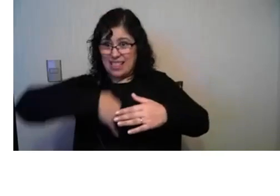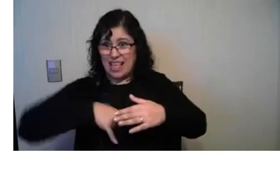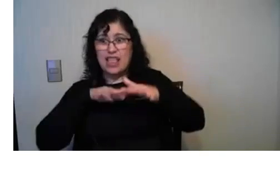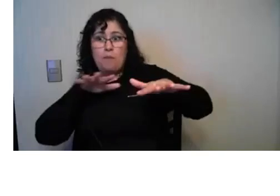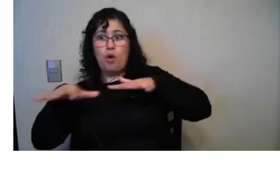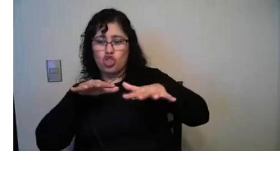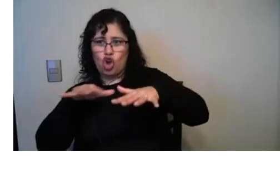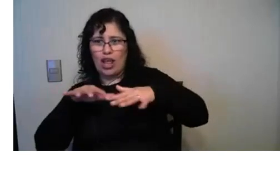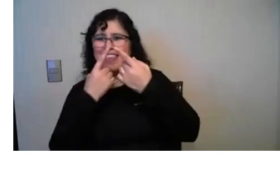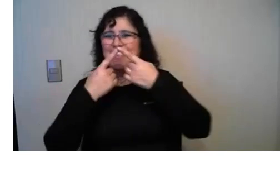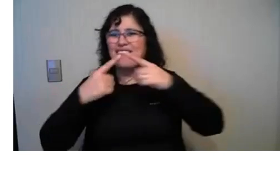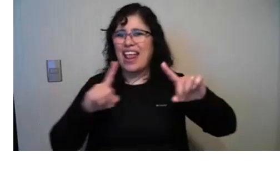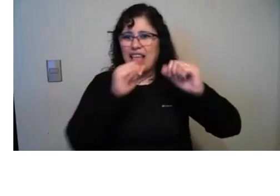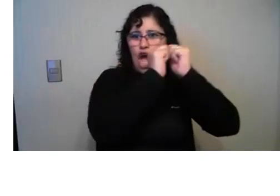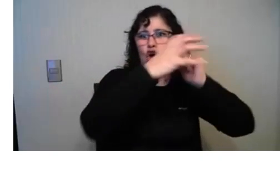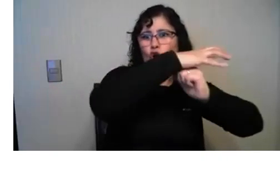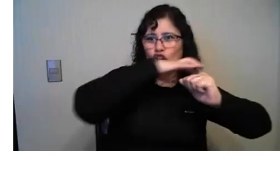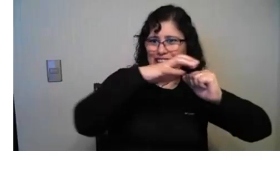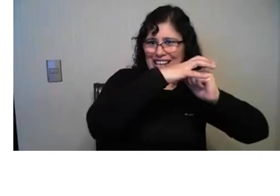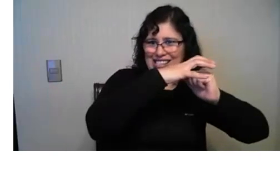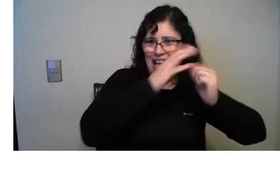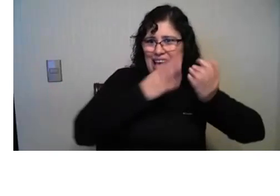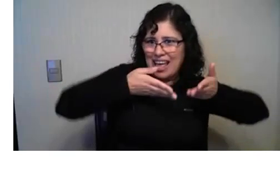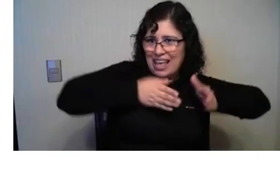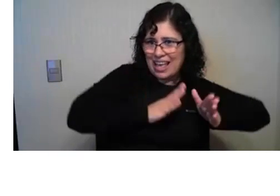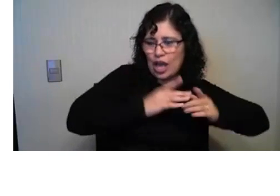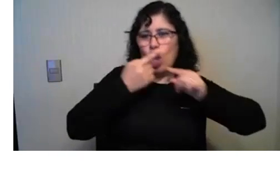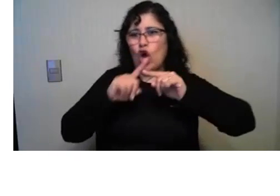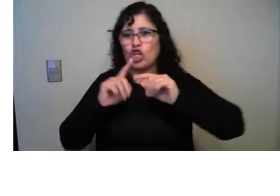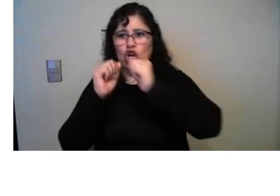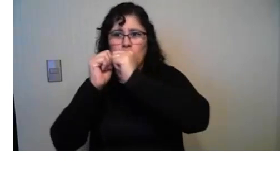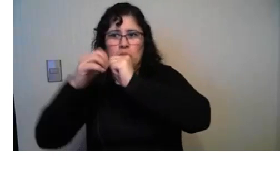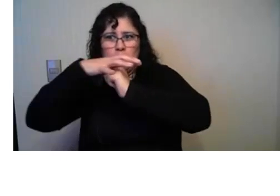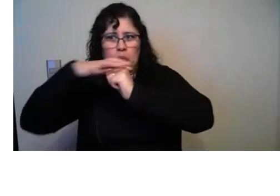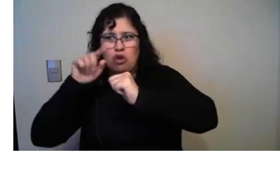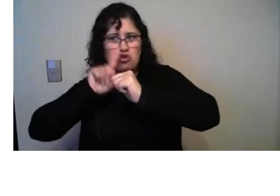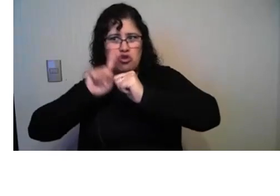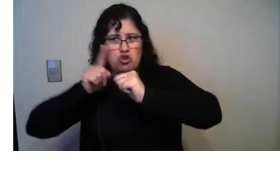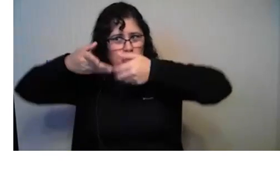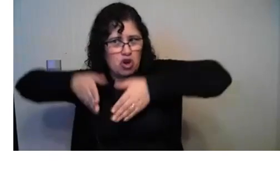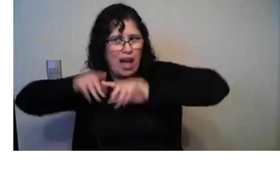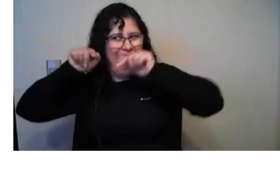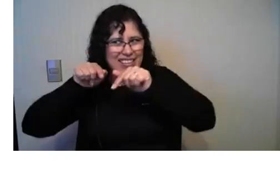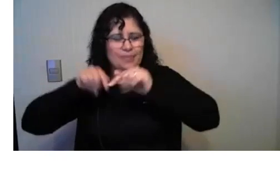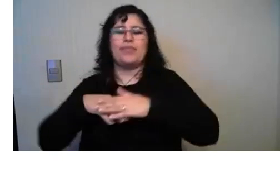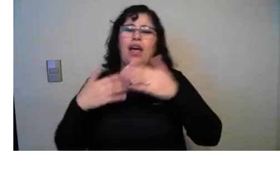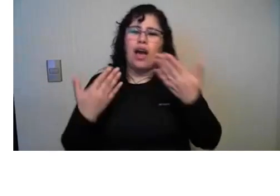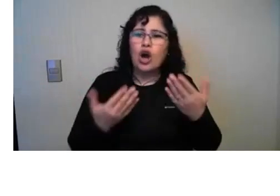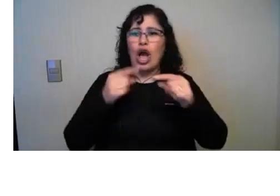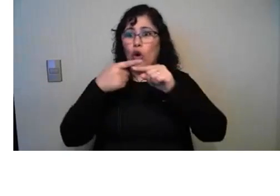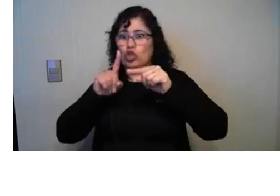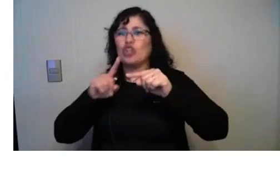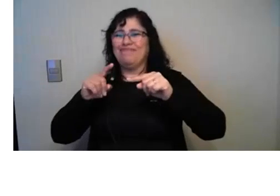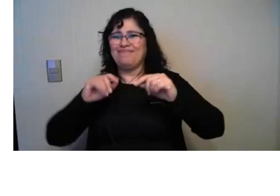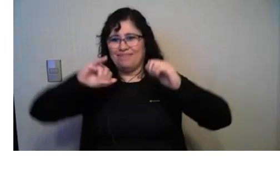diferenciar de lo que viene de la corteza, de los que no vienen de la corteza cerebral. Y los tractos ascendentes, lo